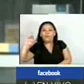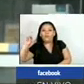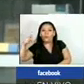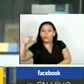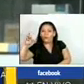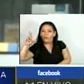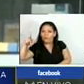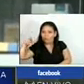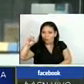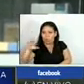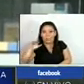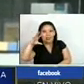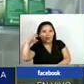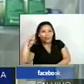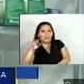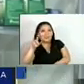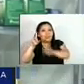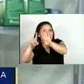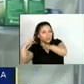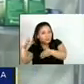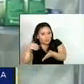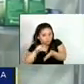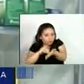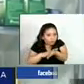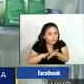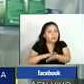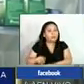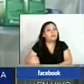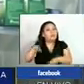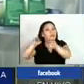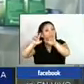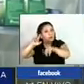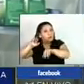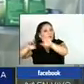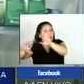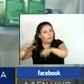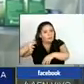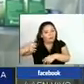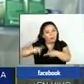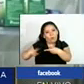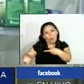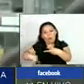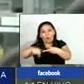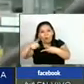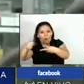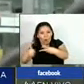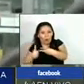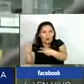de 600, 39 centavos cada una. La clorosanidamina.